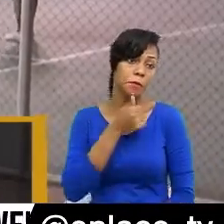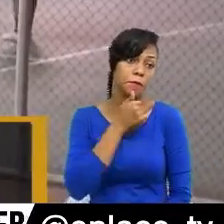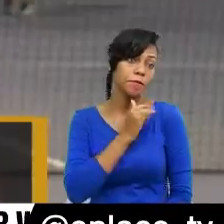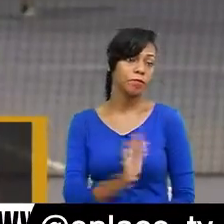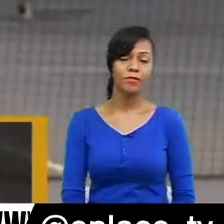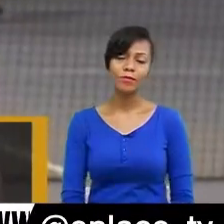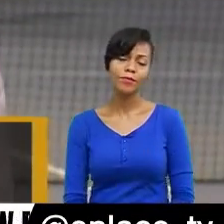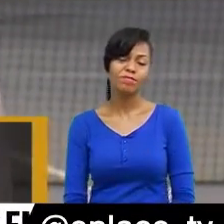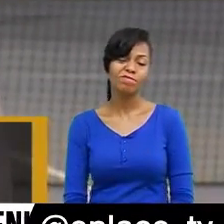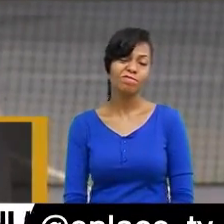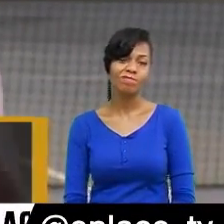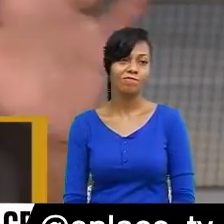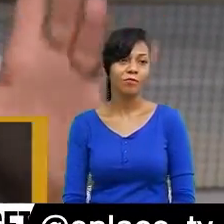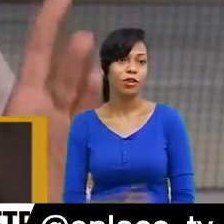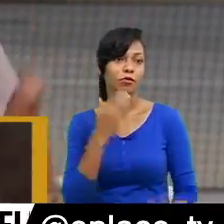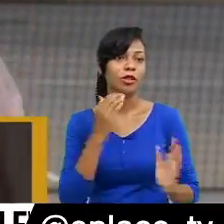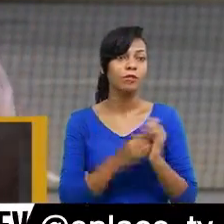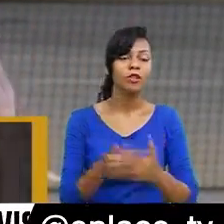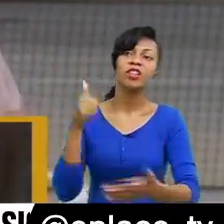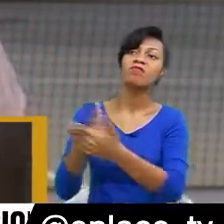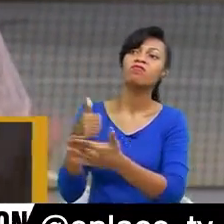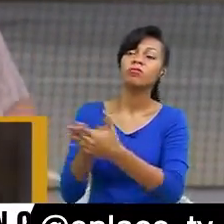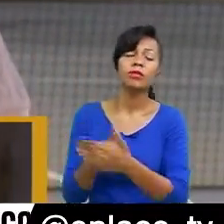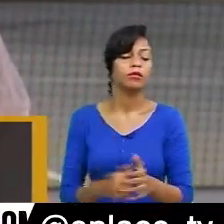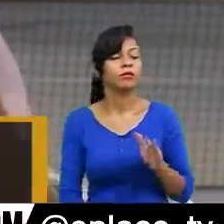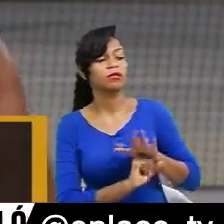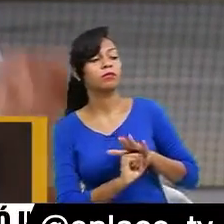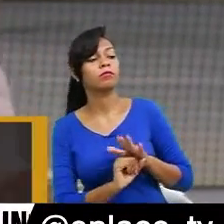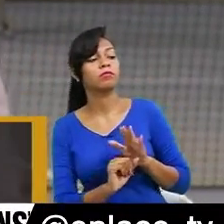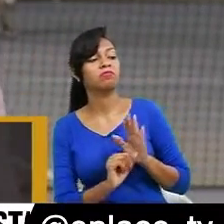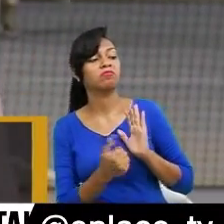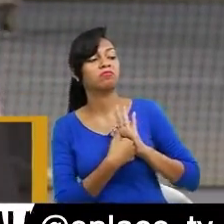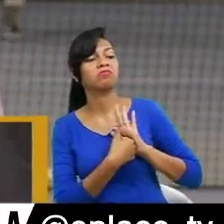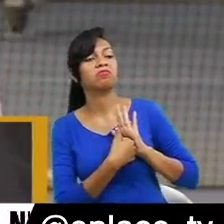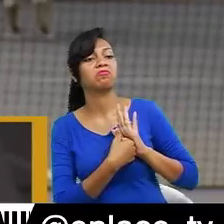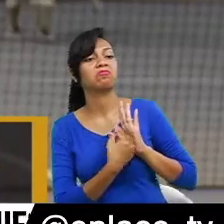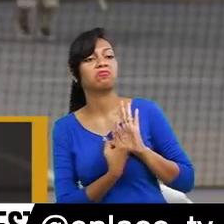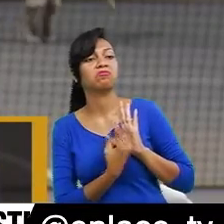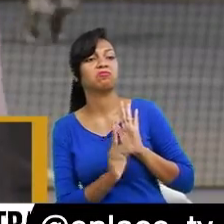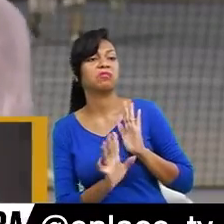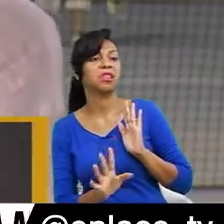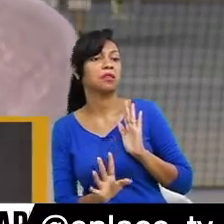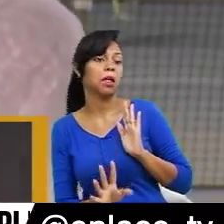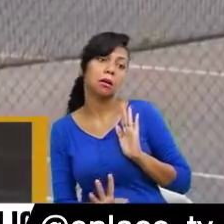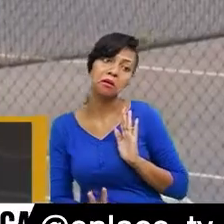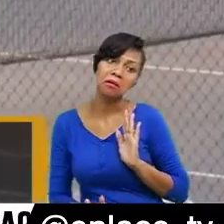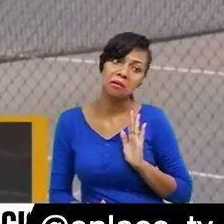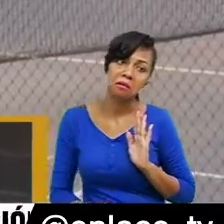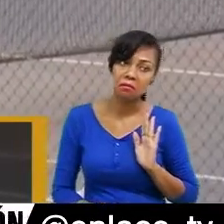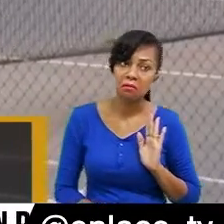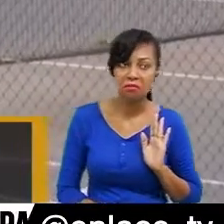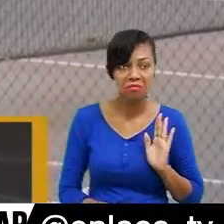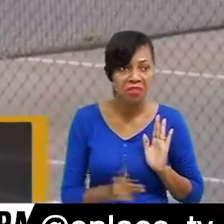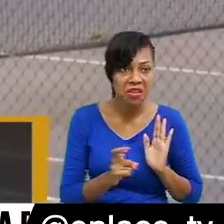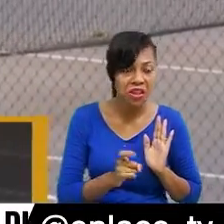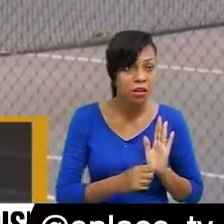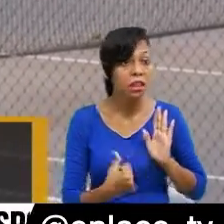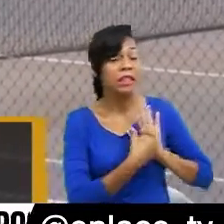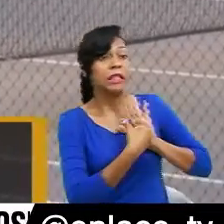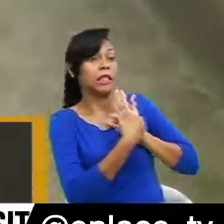vez, y no vuelve, no lo necesita. Si usted va y toca varias veces, sí necesita. Eso es lo que nos ha pasado a nosotros. Todos los días, decenas